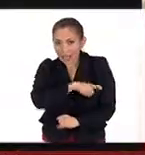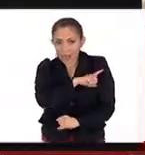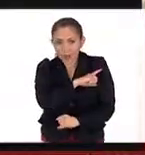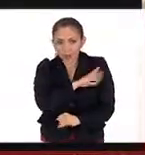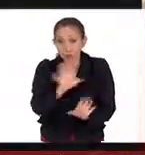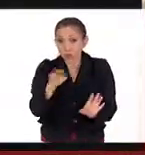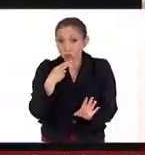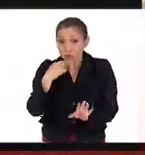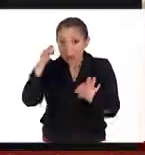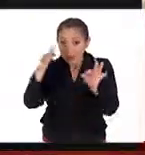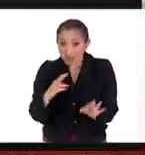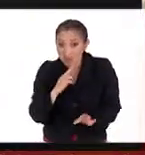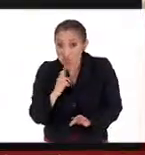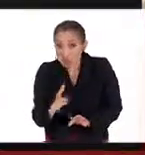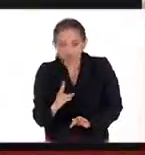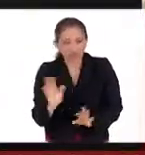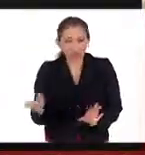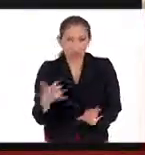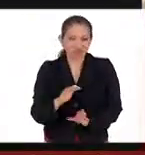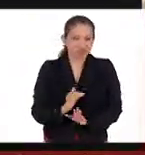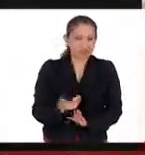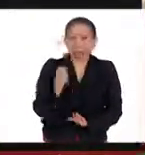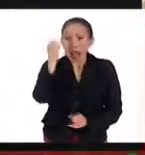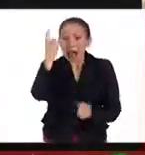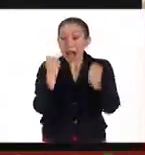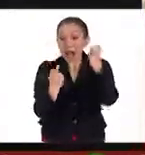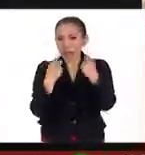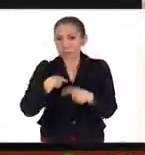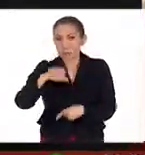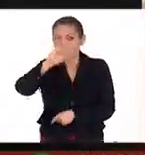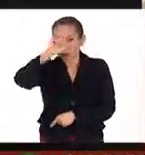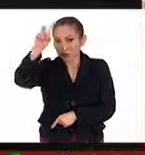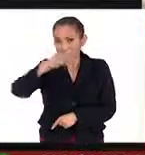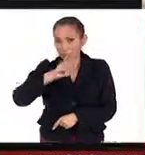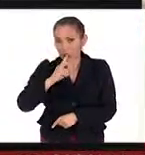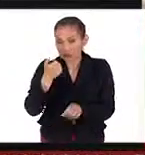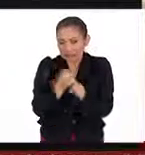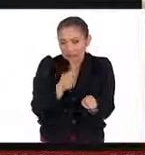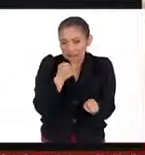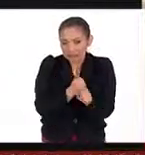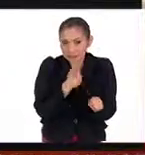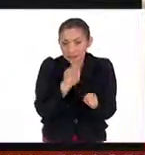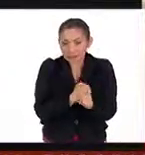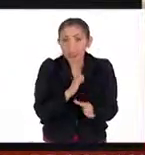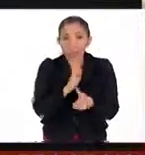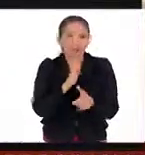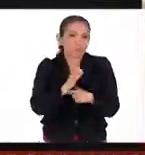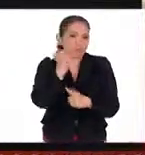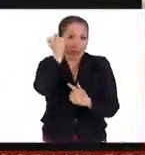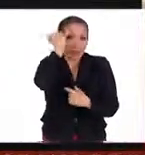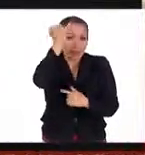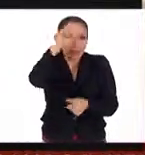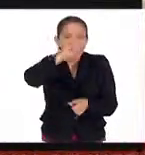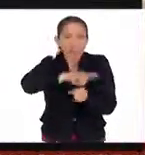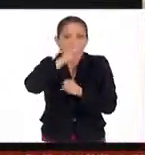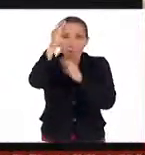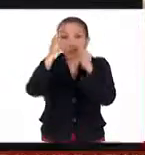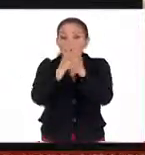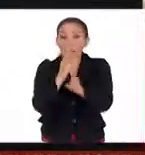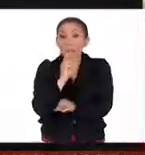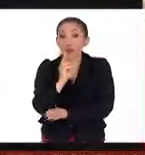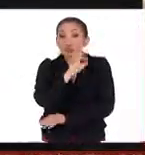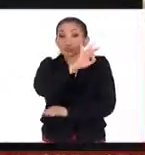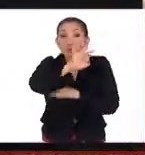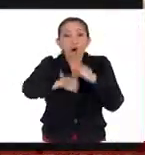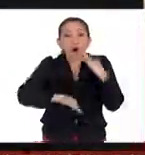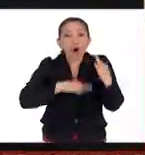usar correctamente, porque solo algunos de los profesionales de la voz se entrenan. Entonces, la idea del Día Mundial de la Voz es que todos